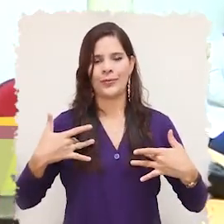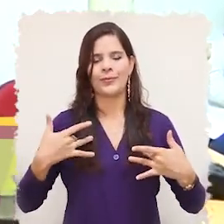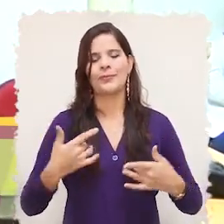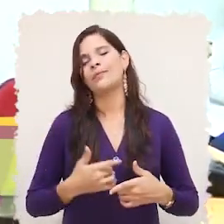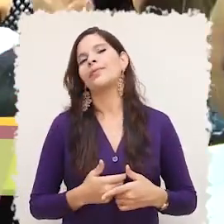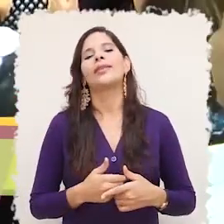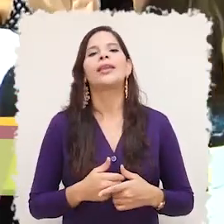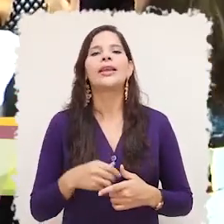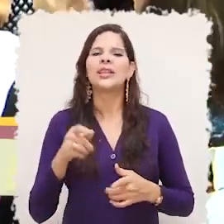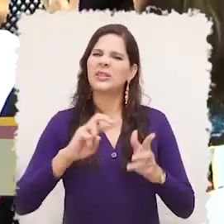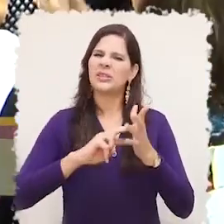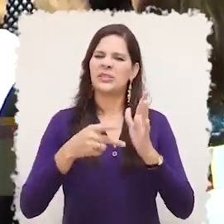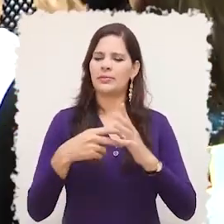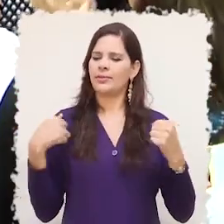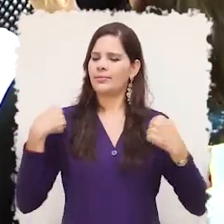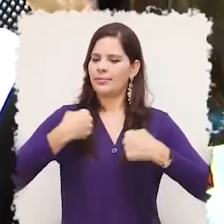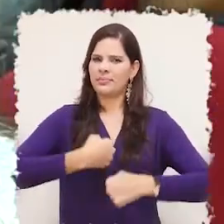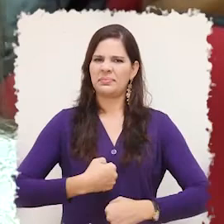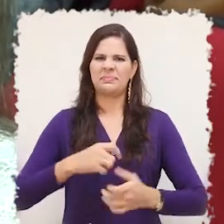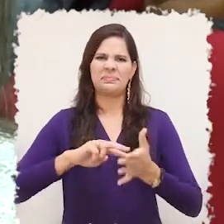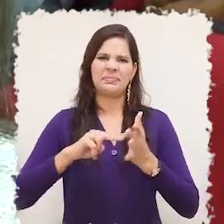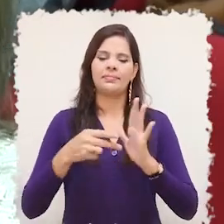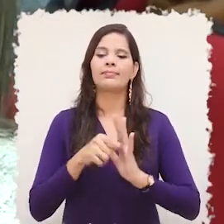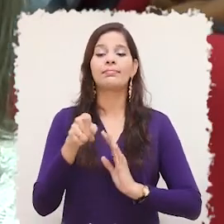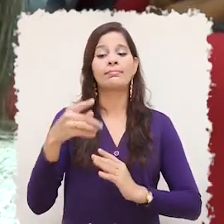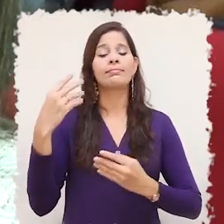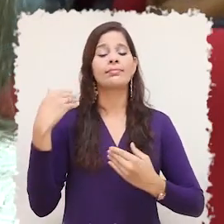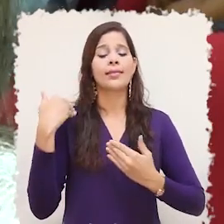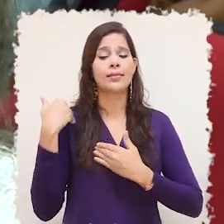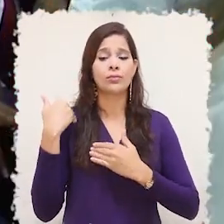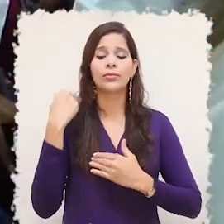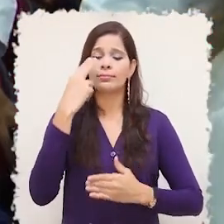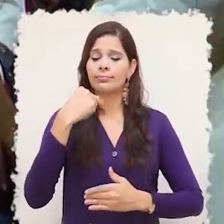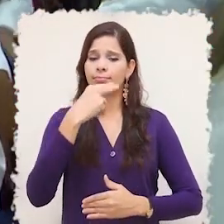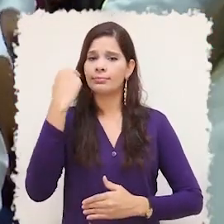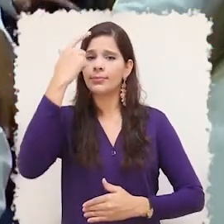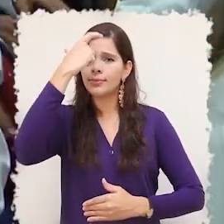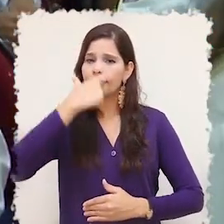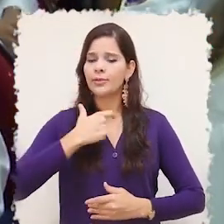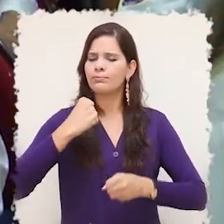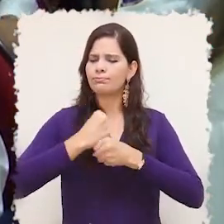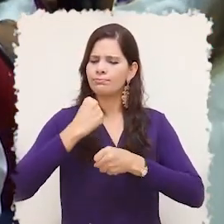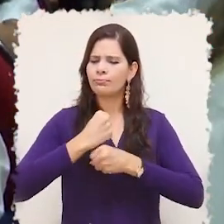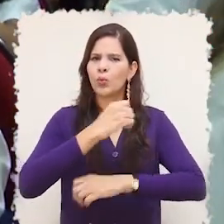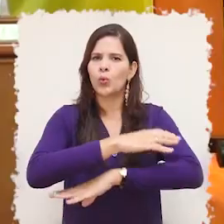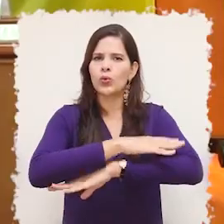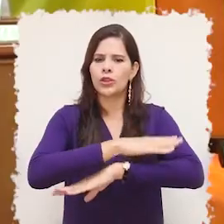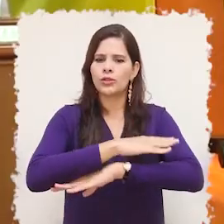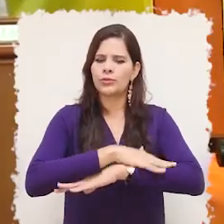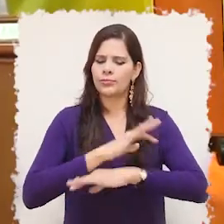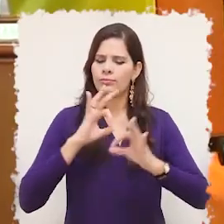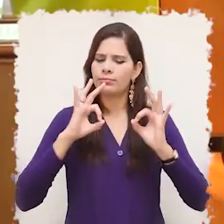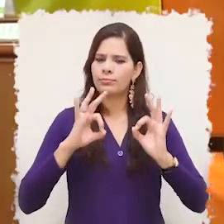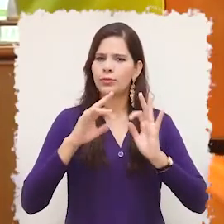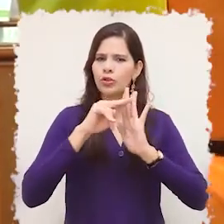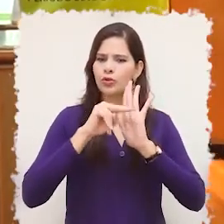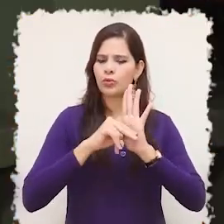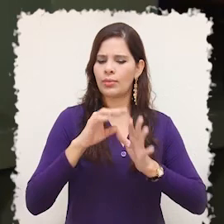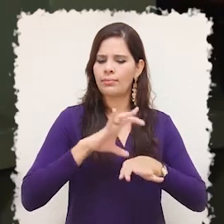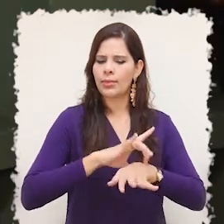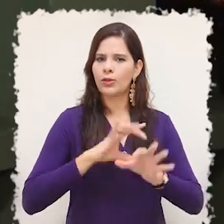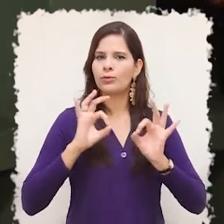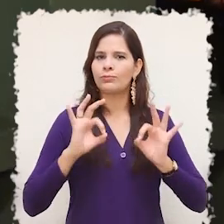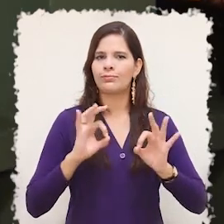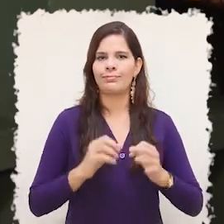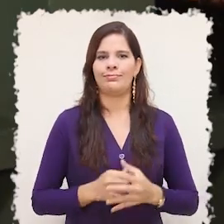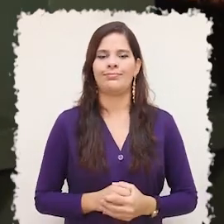Salud. El acto simboliza el compromiso ético y profesional con su vocación y el trabajo de cumplir a cabalidad sus preceptos.